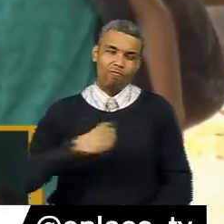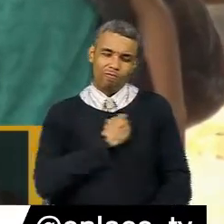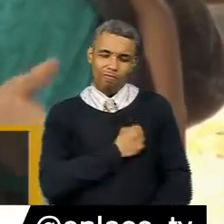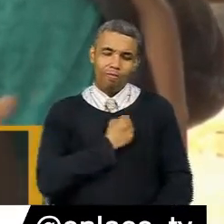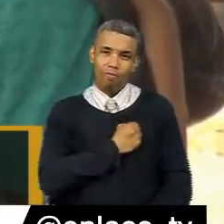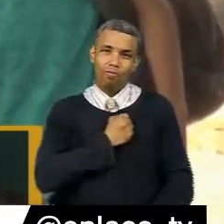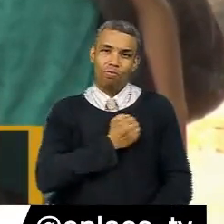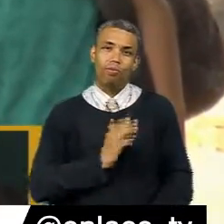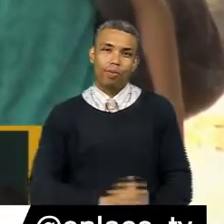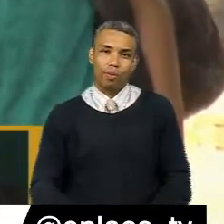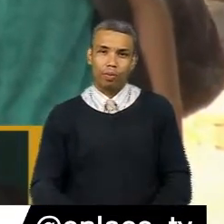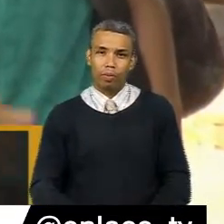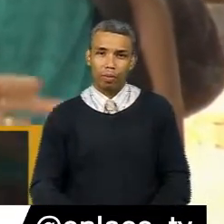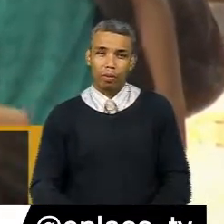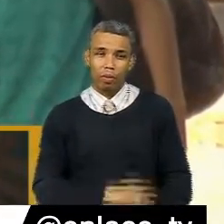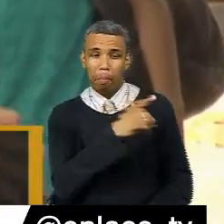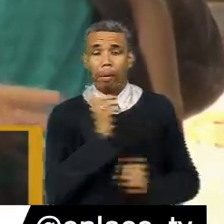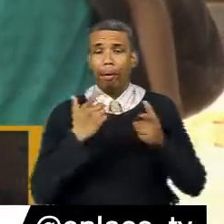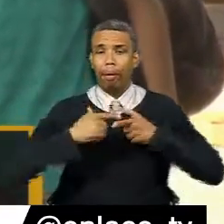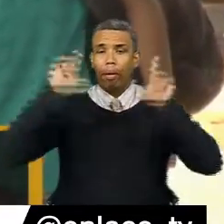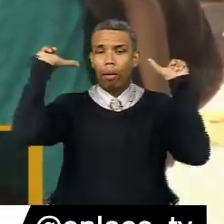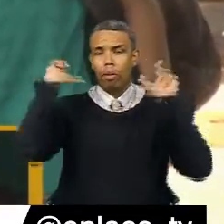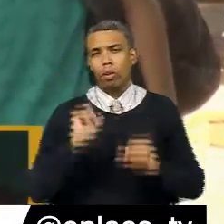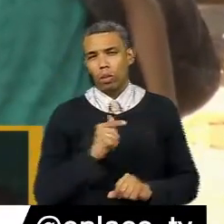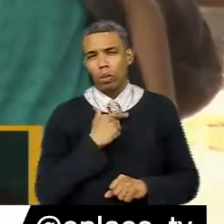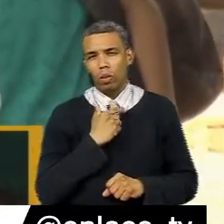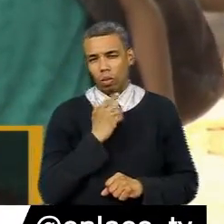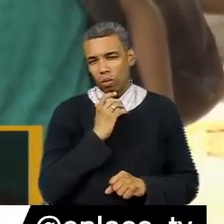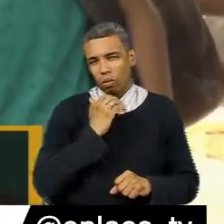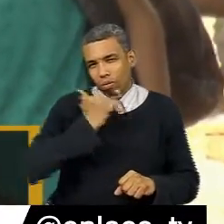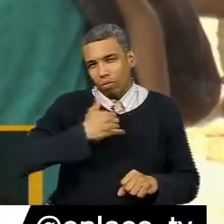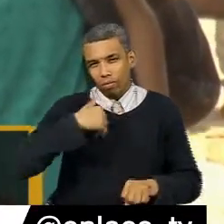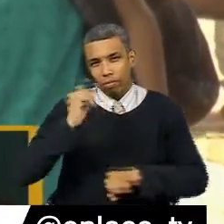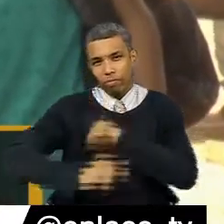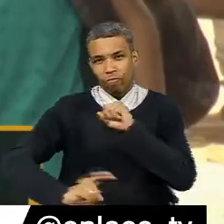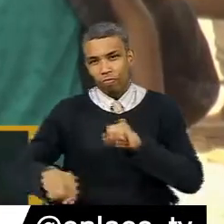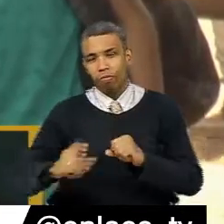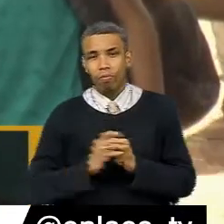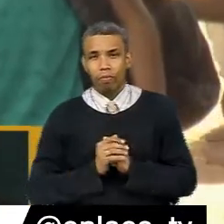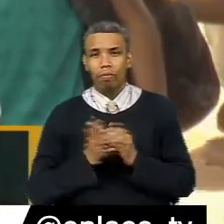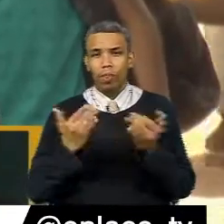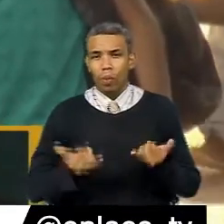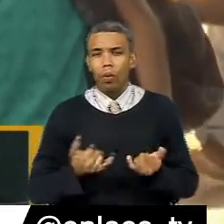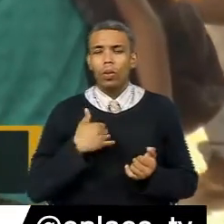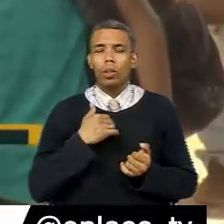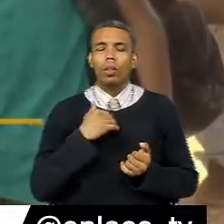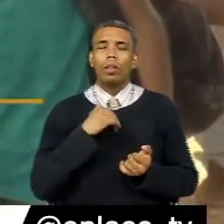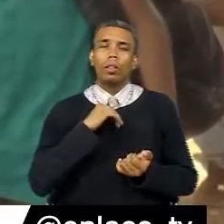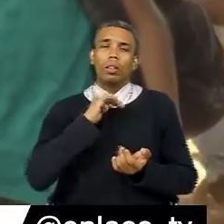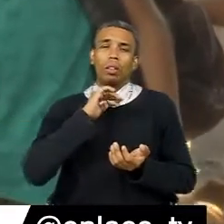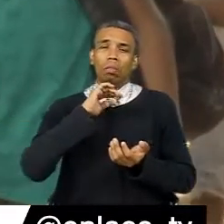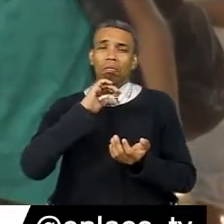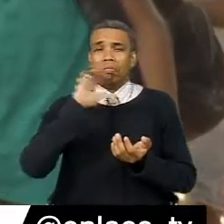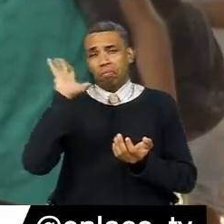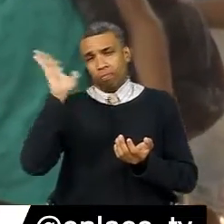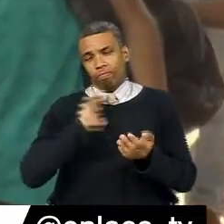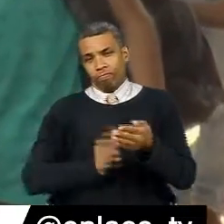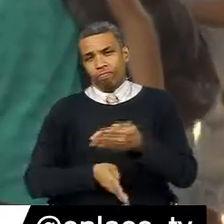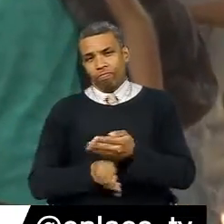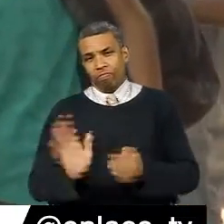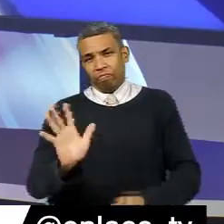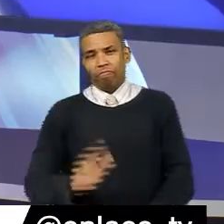por lo que ocurrió aquí en la vereda Los Laureles este fin de semana. Esa es entonces la información que se registra desde el barrio Ciudad de la Pipatón. Ustedes tienen más en estudio. Muy buenas tardes.